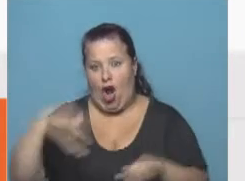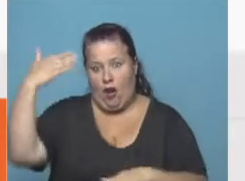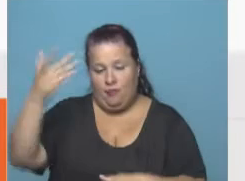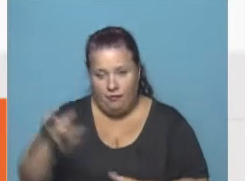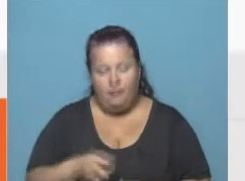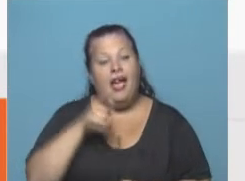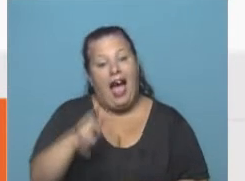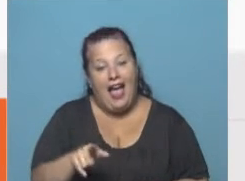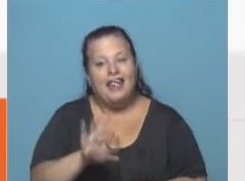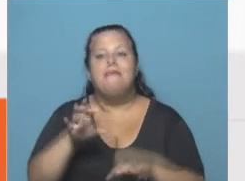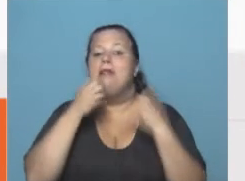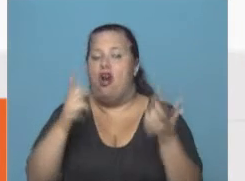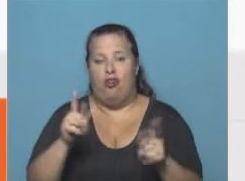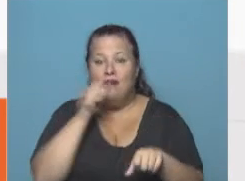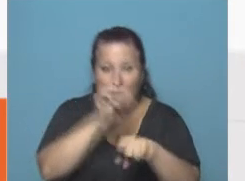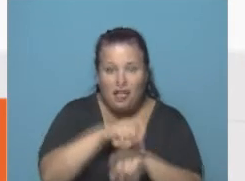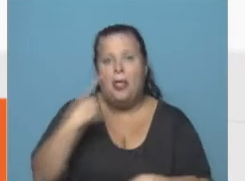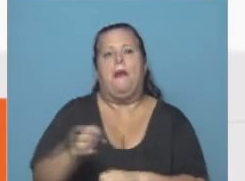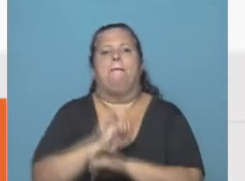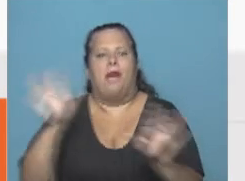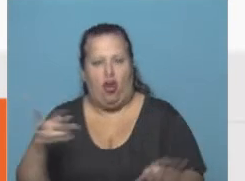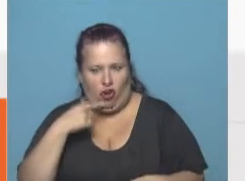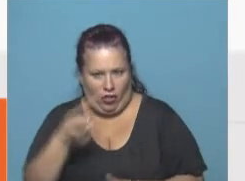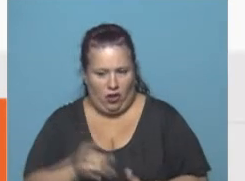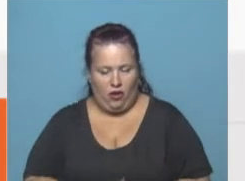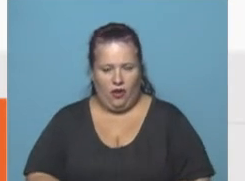de ahí no salen mejores apuntó